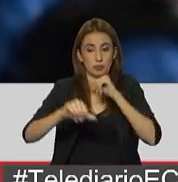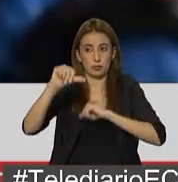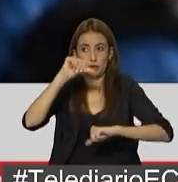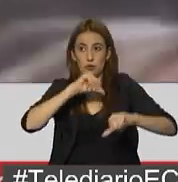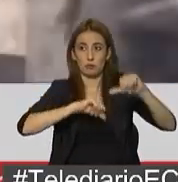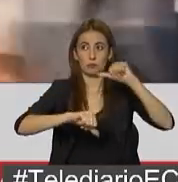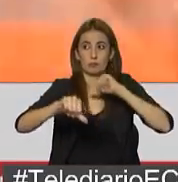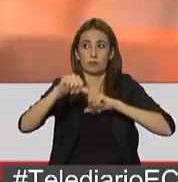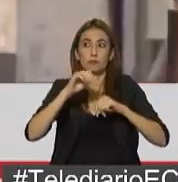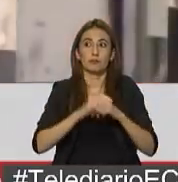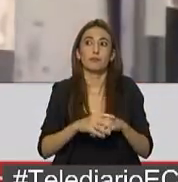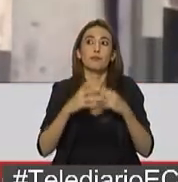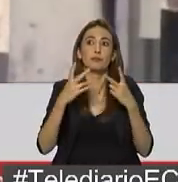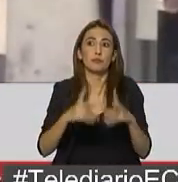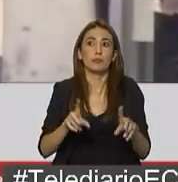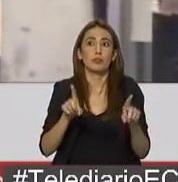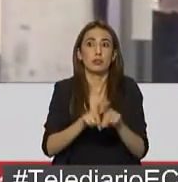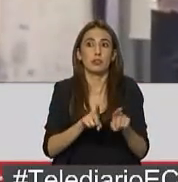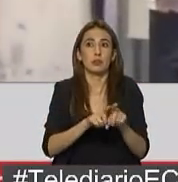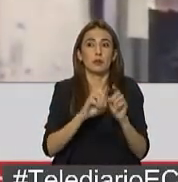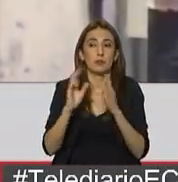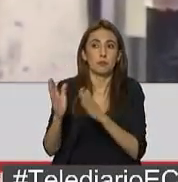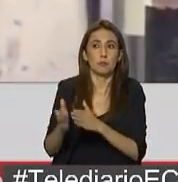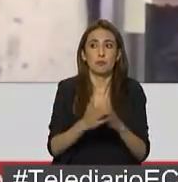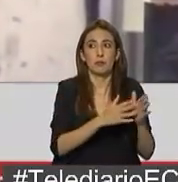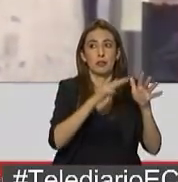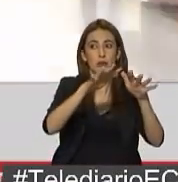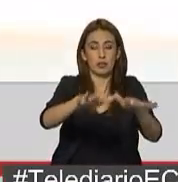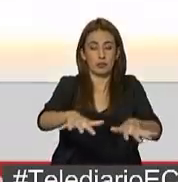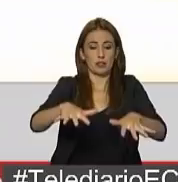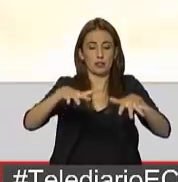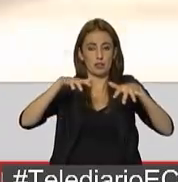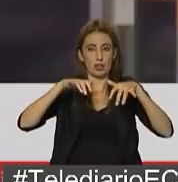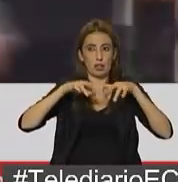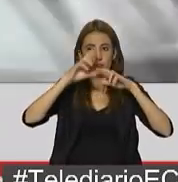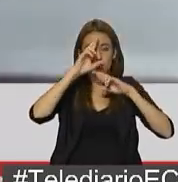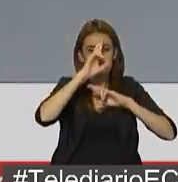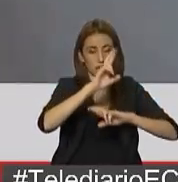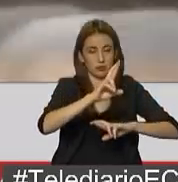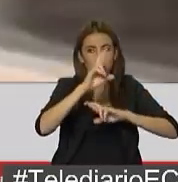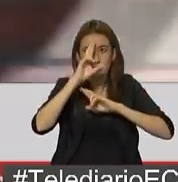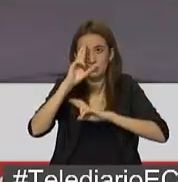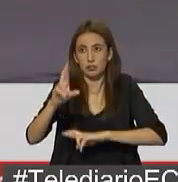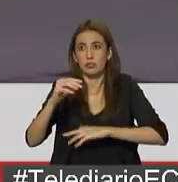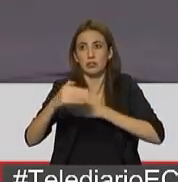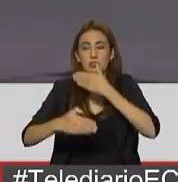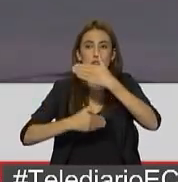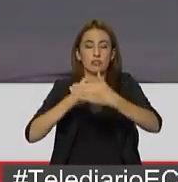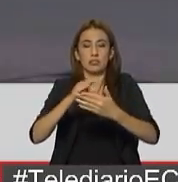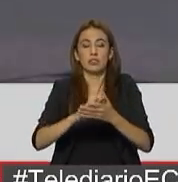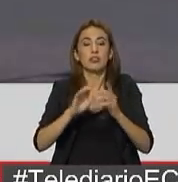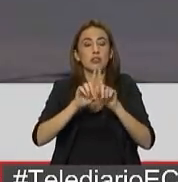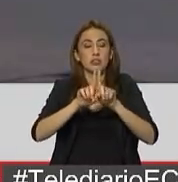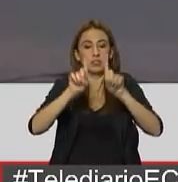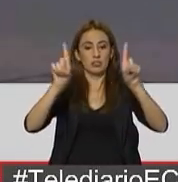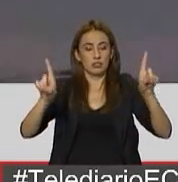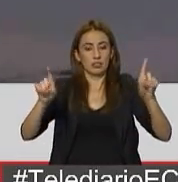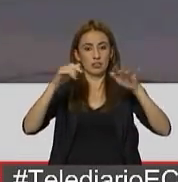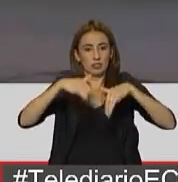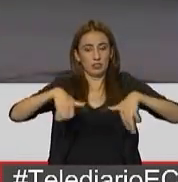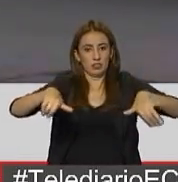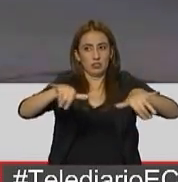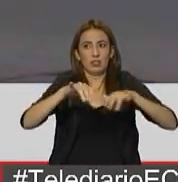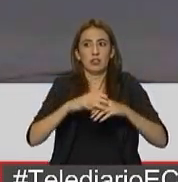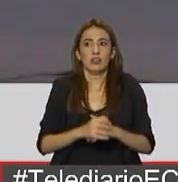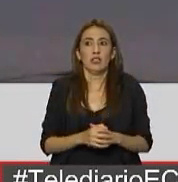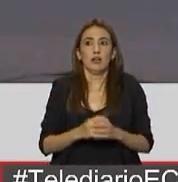defensa de tesis, y habilitación de salas de teatro y autocines, respetando siempre el distanciamiento social. Una situación similar a la de Uruguay,